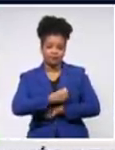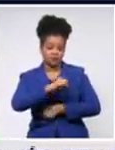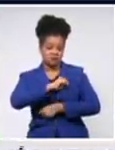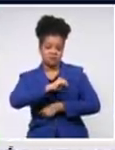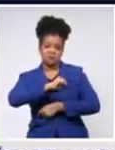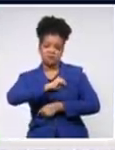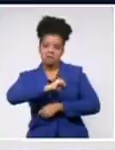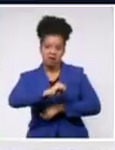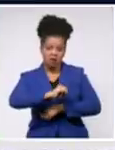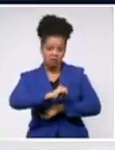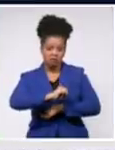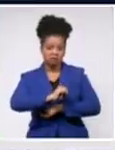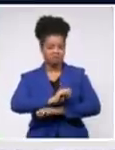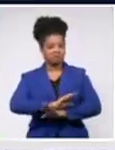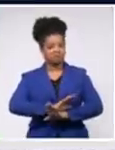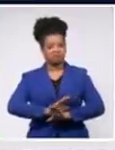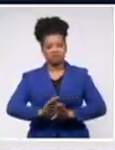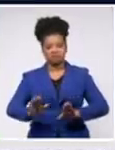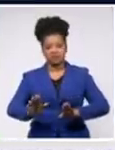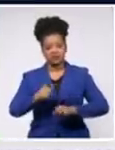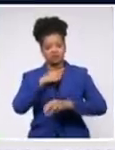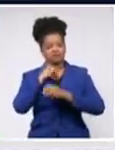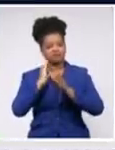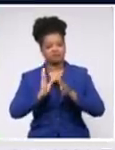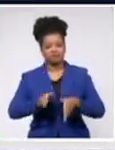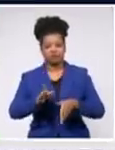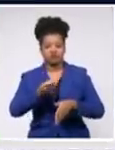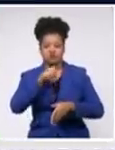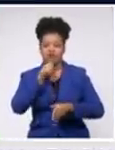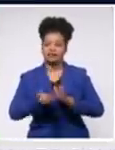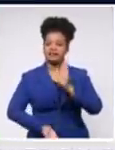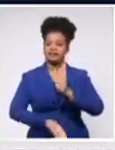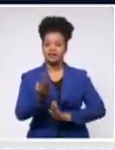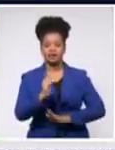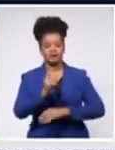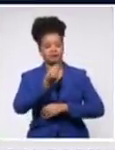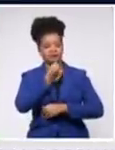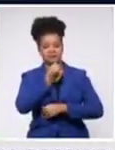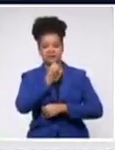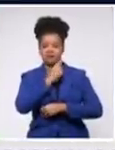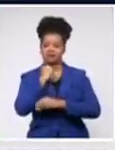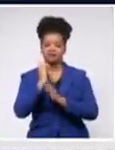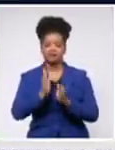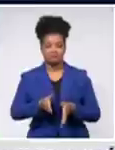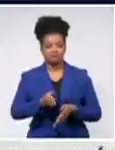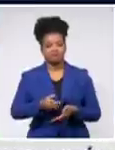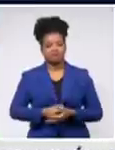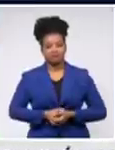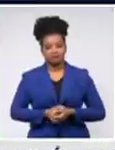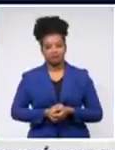asistolia y no fue posible recuperarlo de